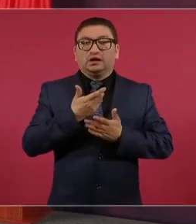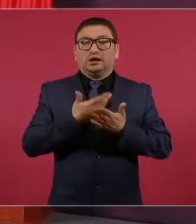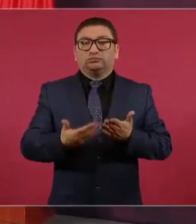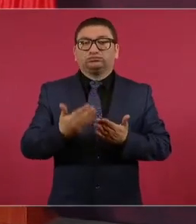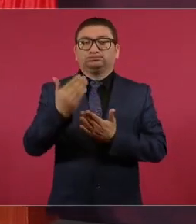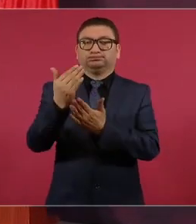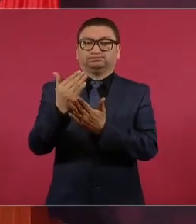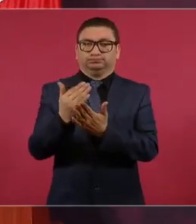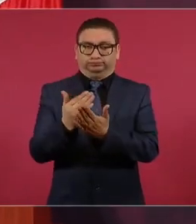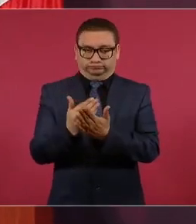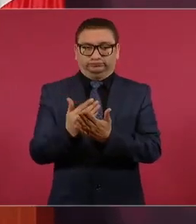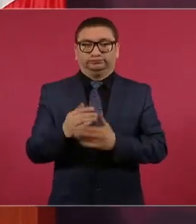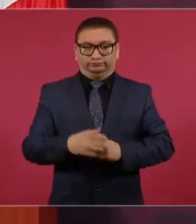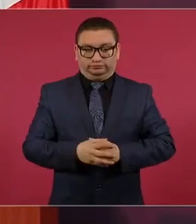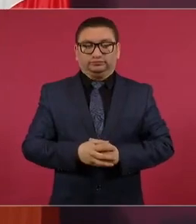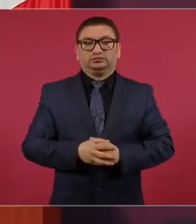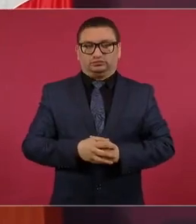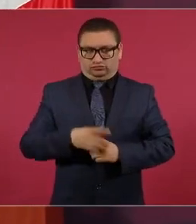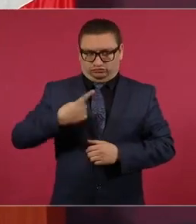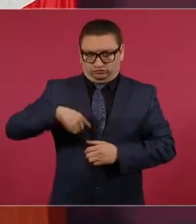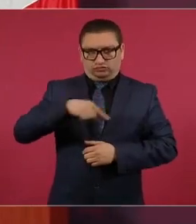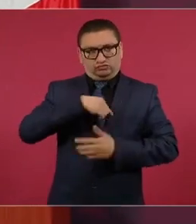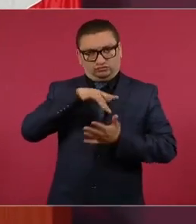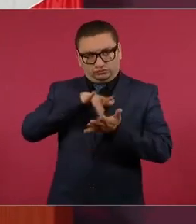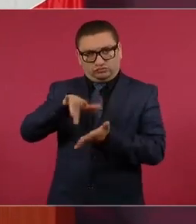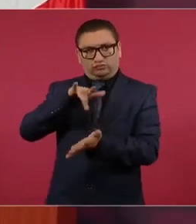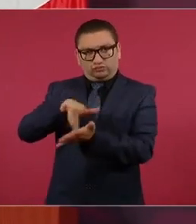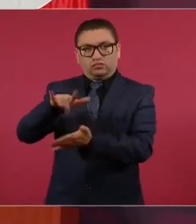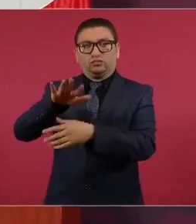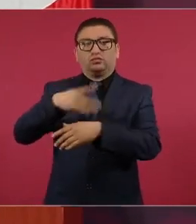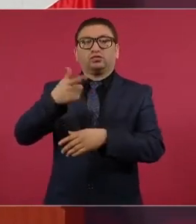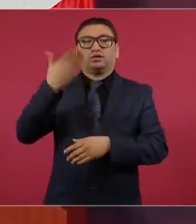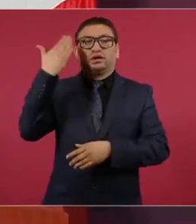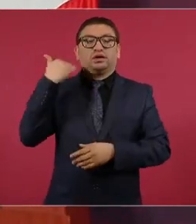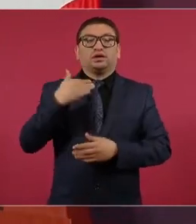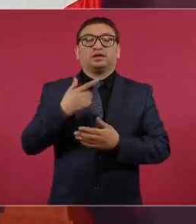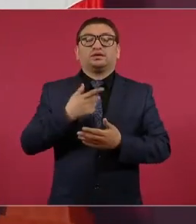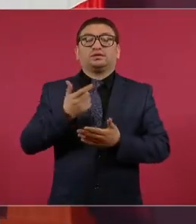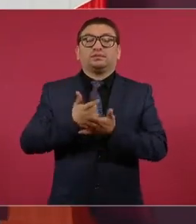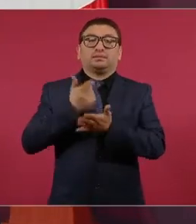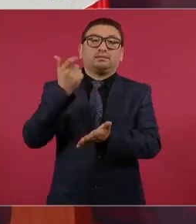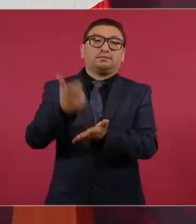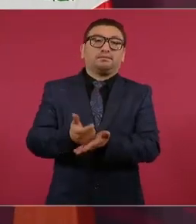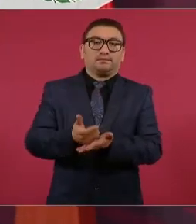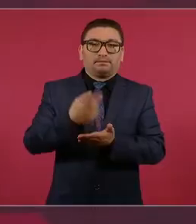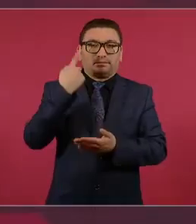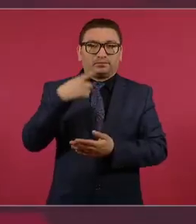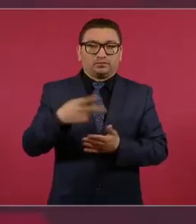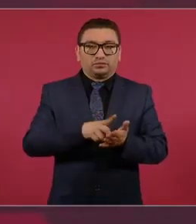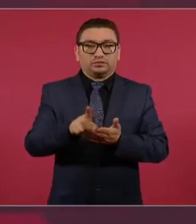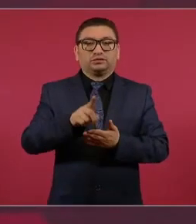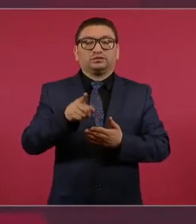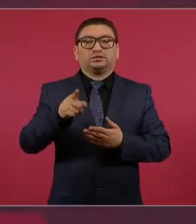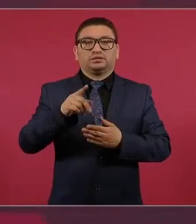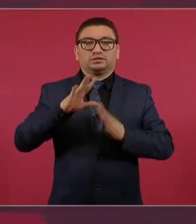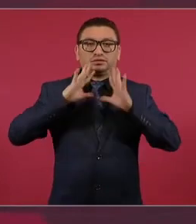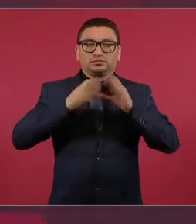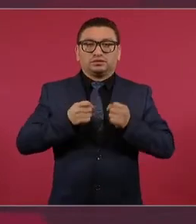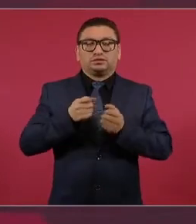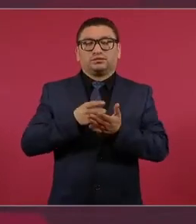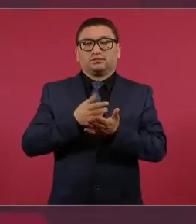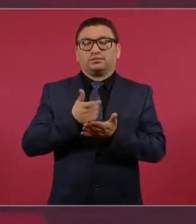gobierno y si le hemos ayudado porque pagaban de derecho a